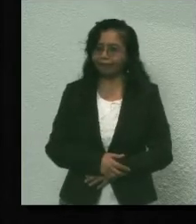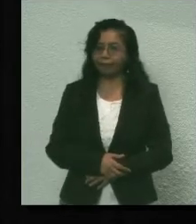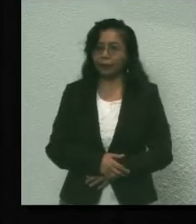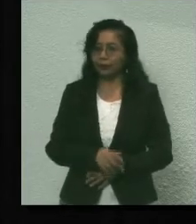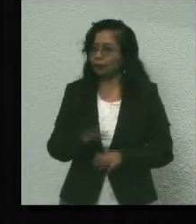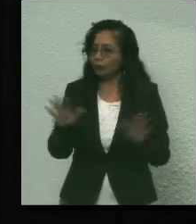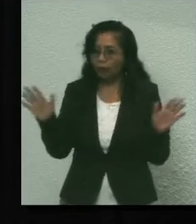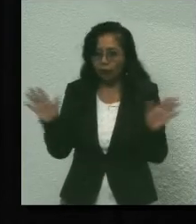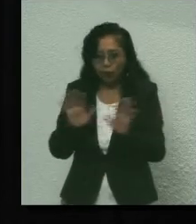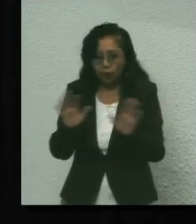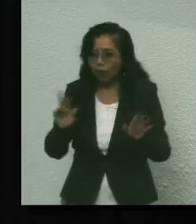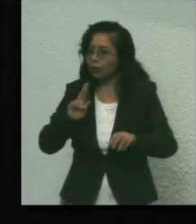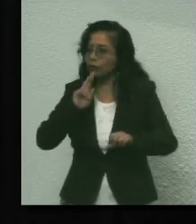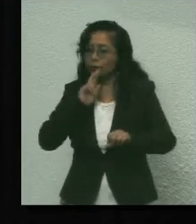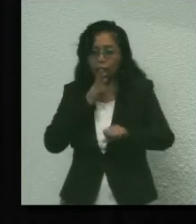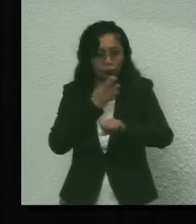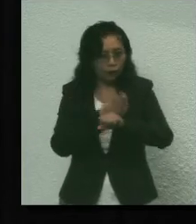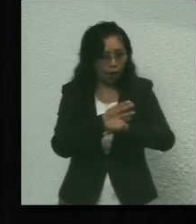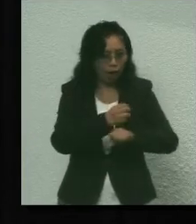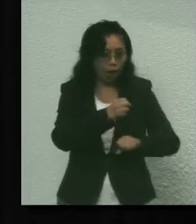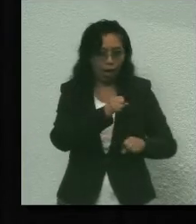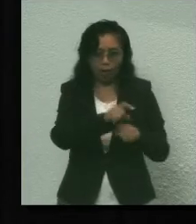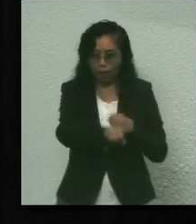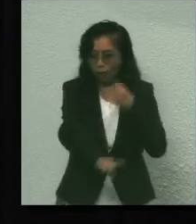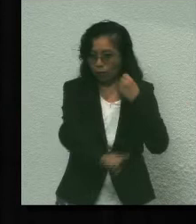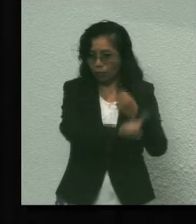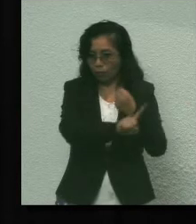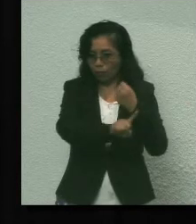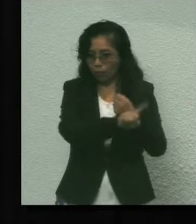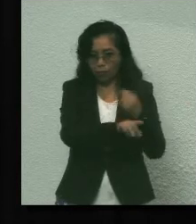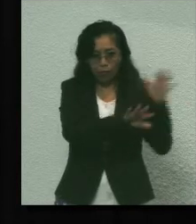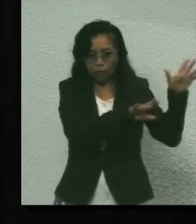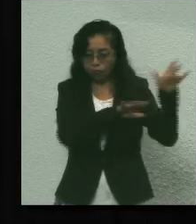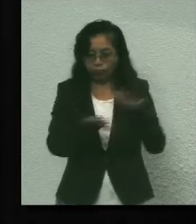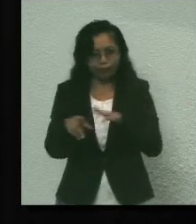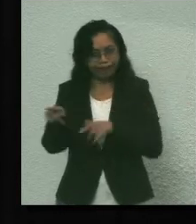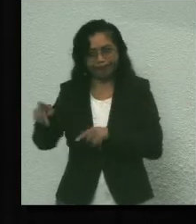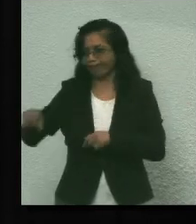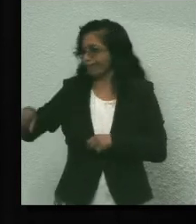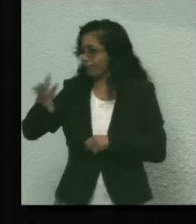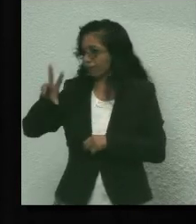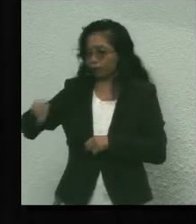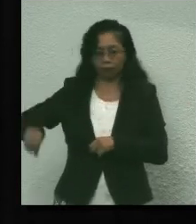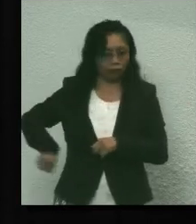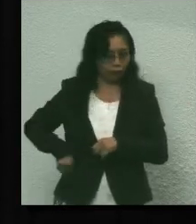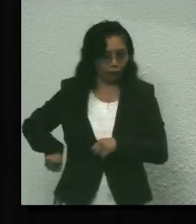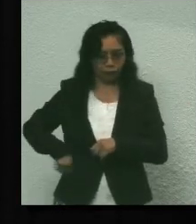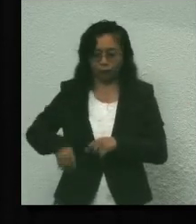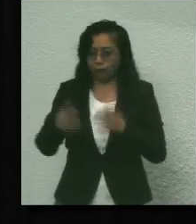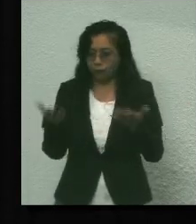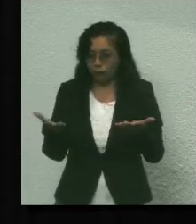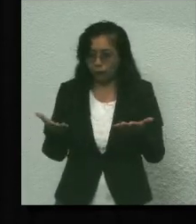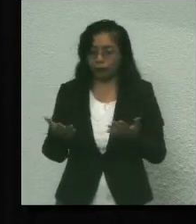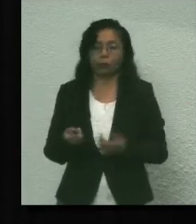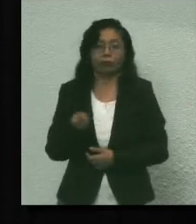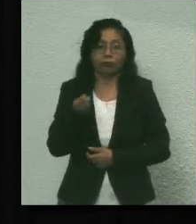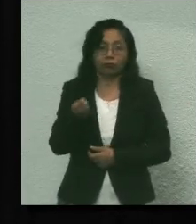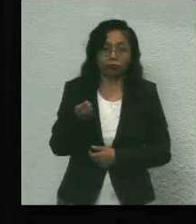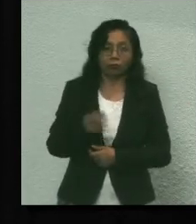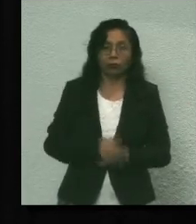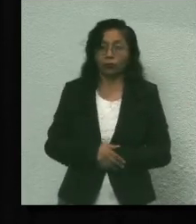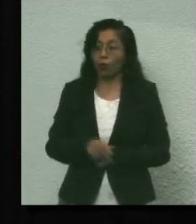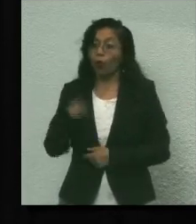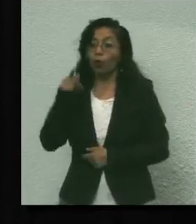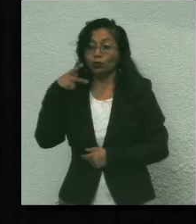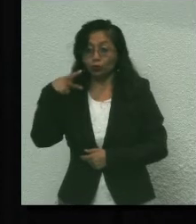responsable de esta amenaza que nos llegó de fuera y que se hizo una realidad en todo caso su